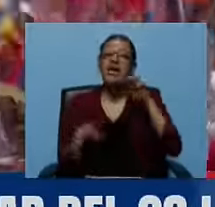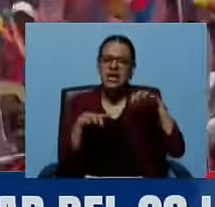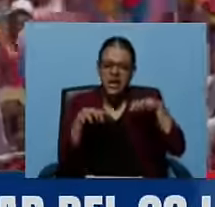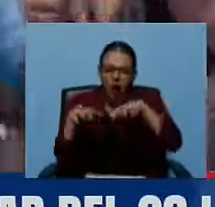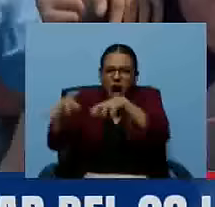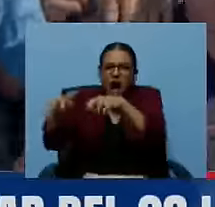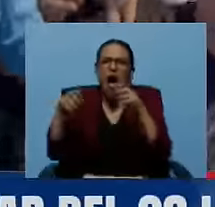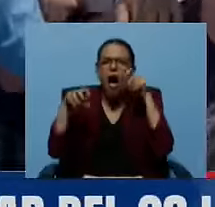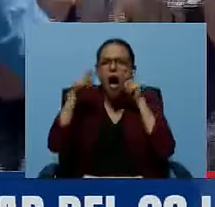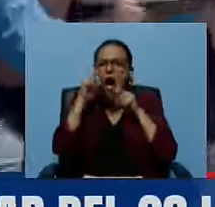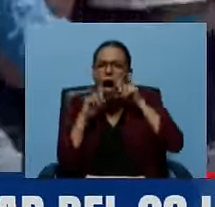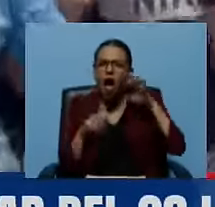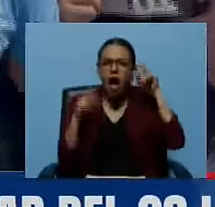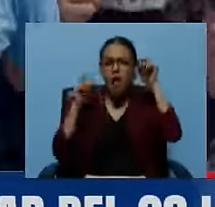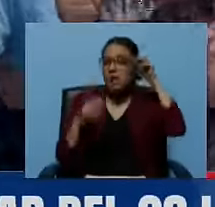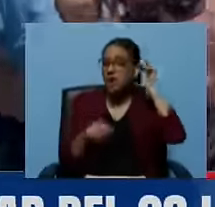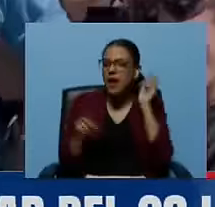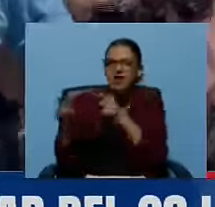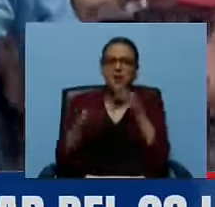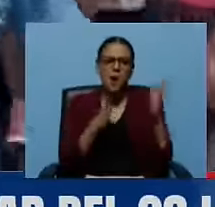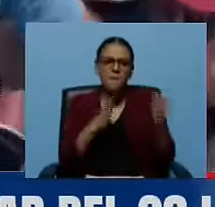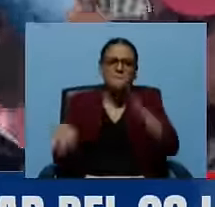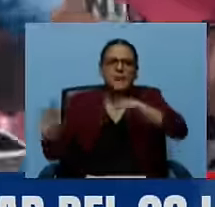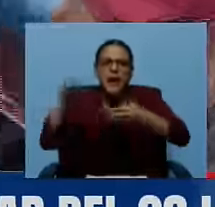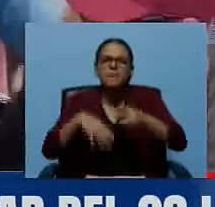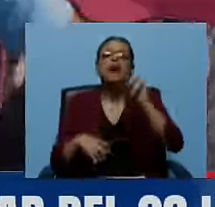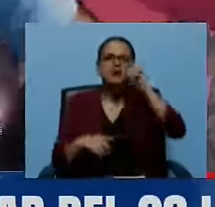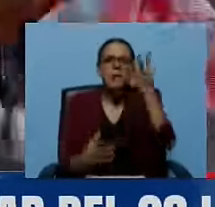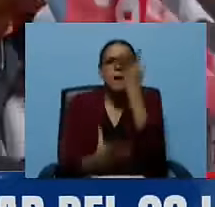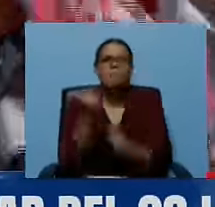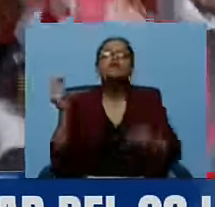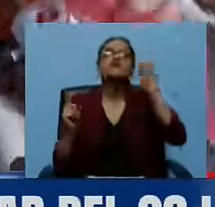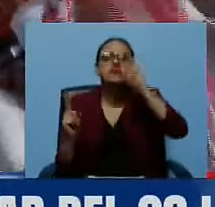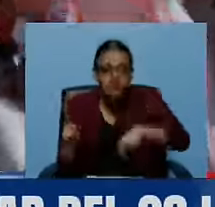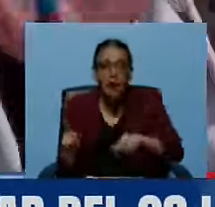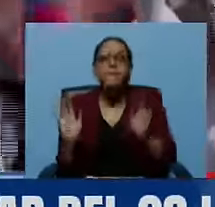está preparando para irse, compadre, también.